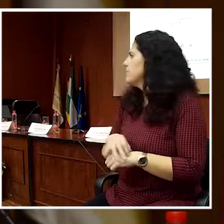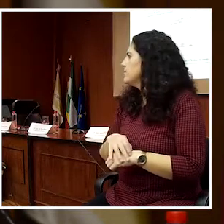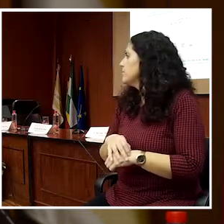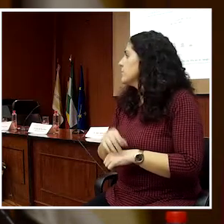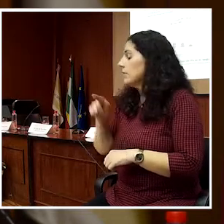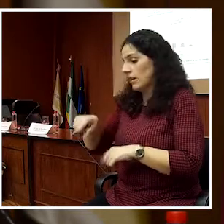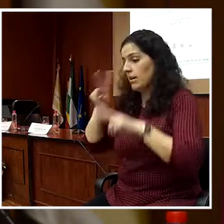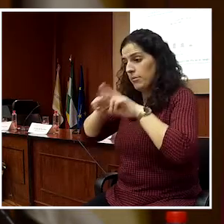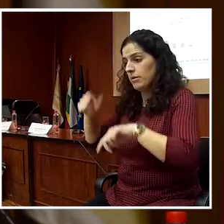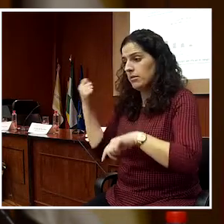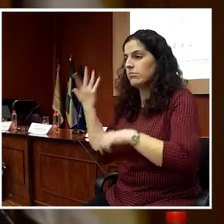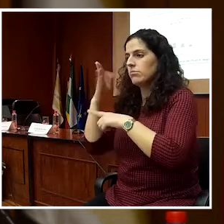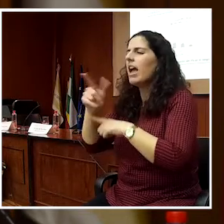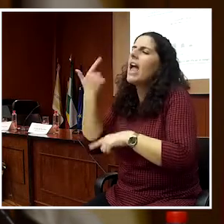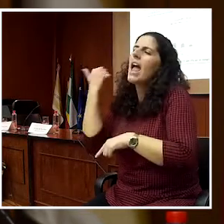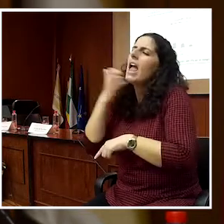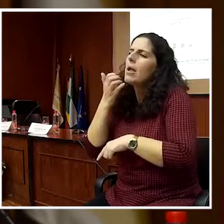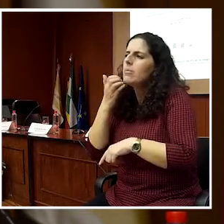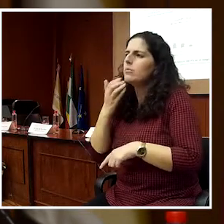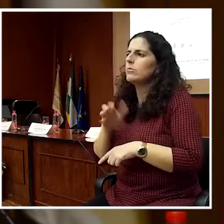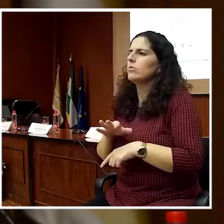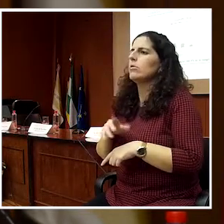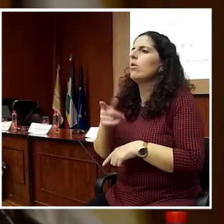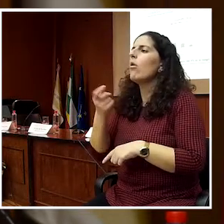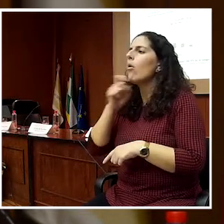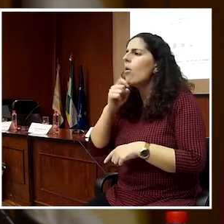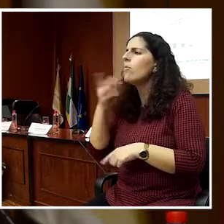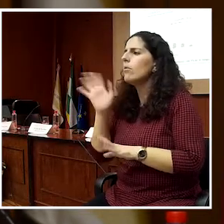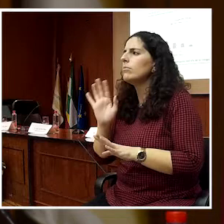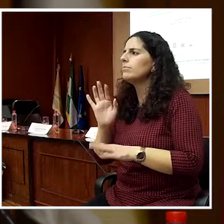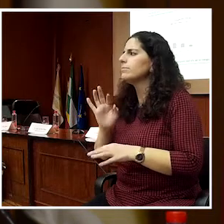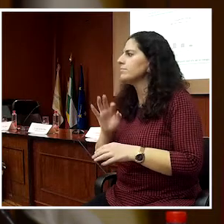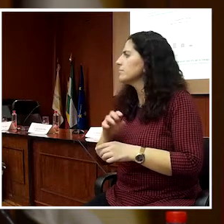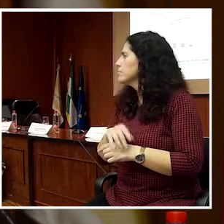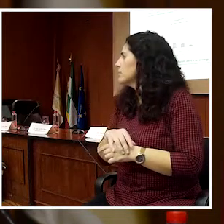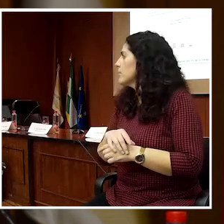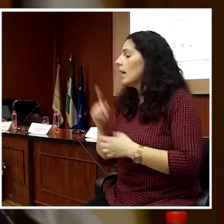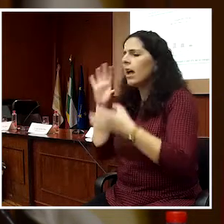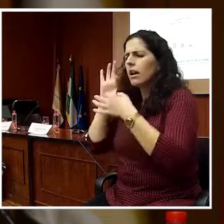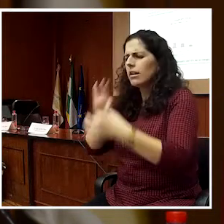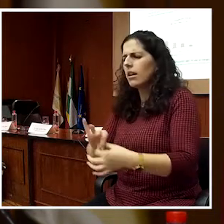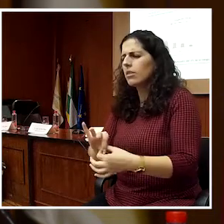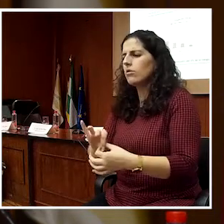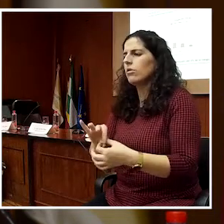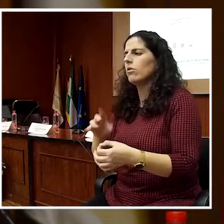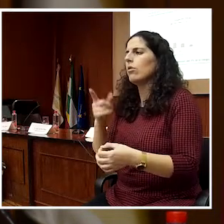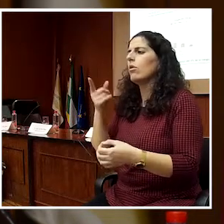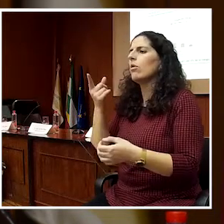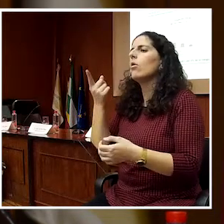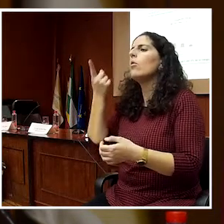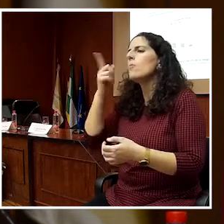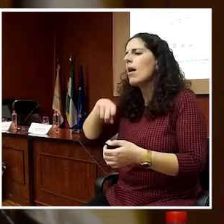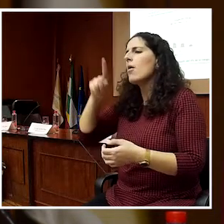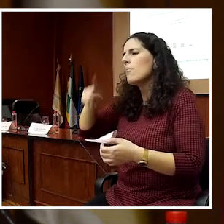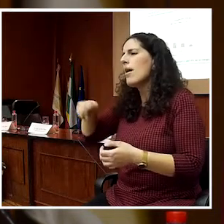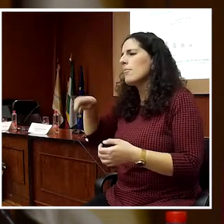es un estudio que he traído a modo de ejemplo de cómo la relación con el número de meses